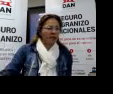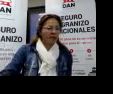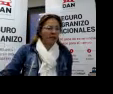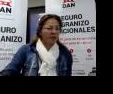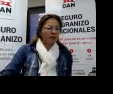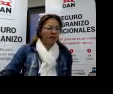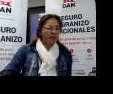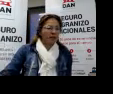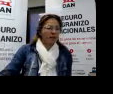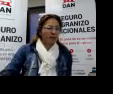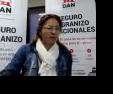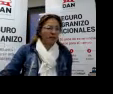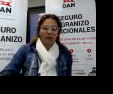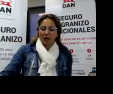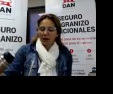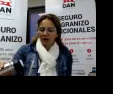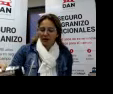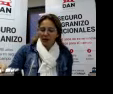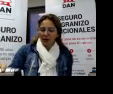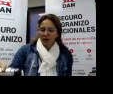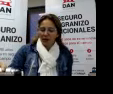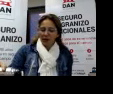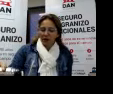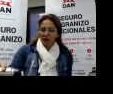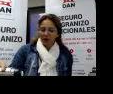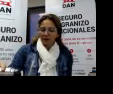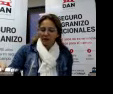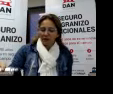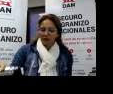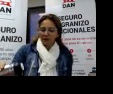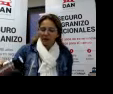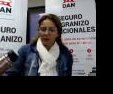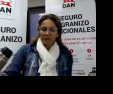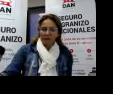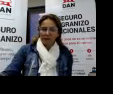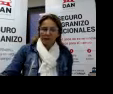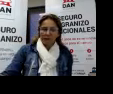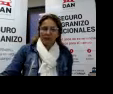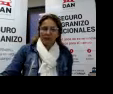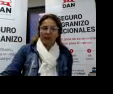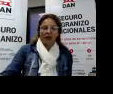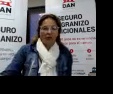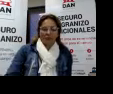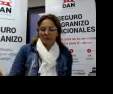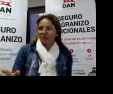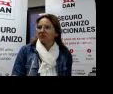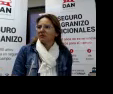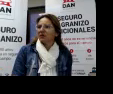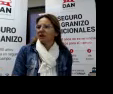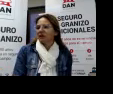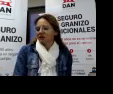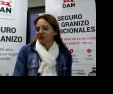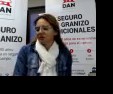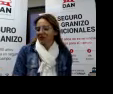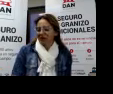una gran orientación de las condiciones, porque es el que es la situación macro, el que nos genera las diferentes circulaciones